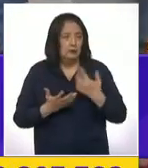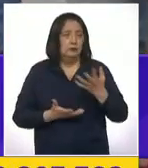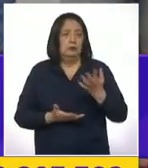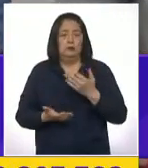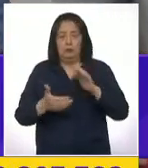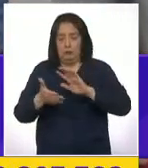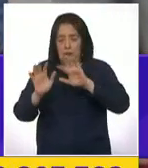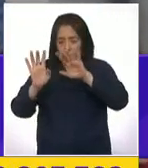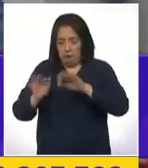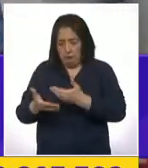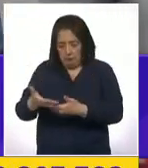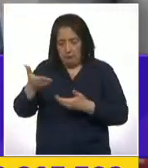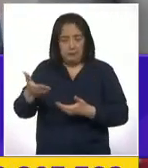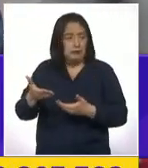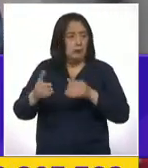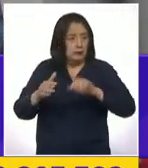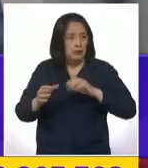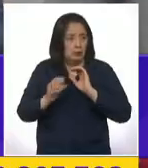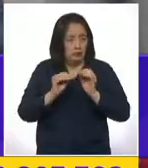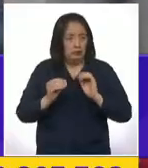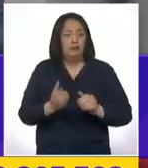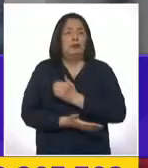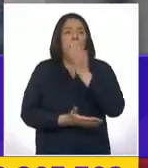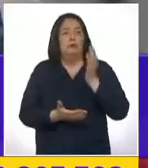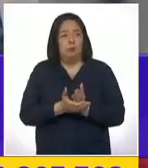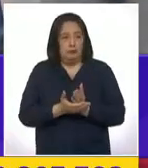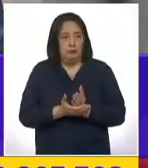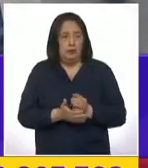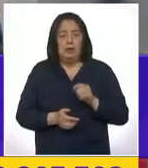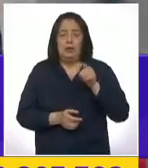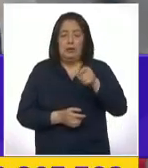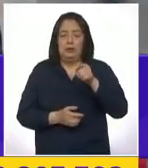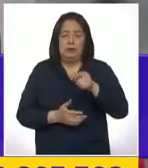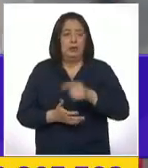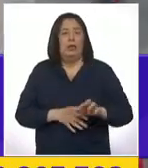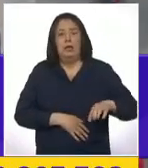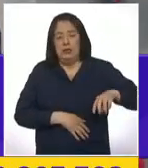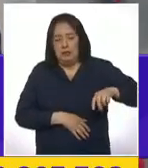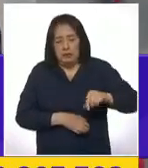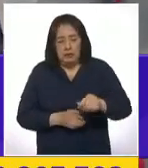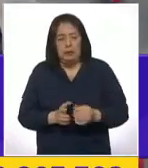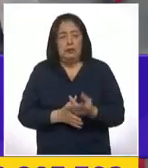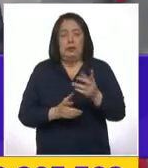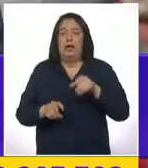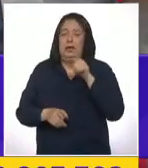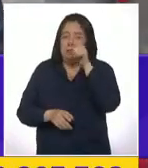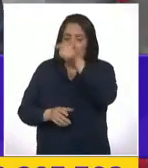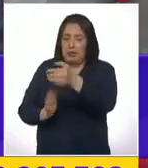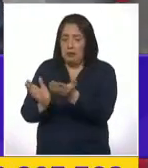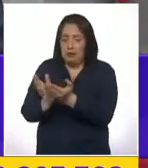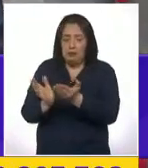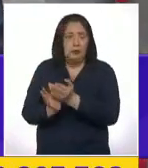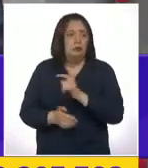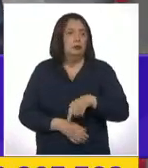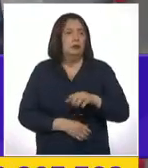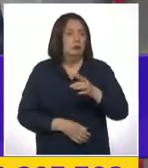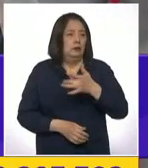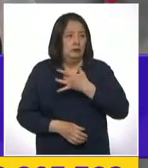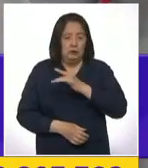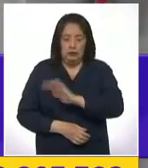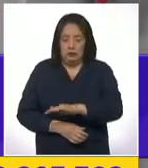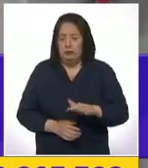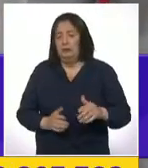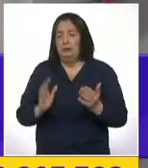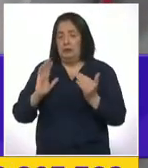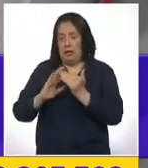en un papel, sino que sea resuelto los problemas allá en la chacra. Allá en la institución educativa, que lo siente el niño, que lo siente la